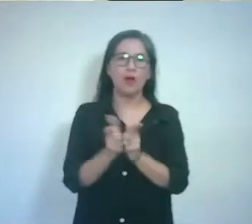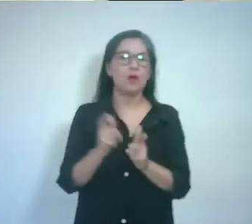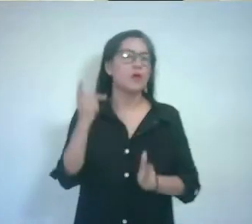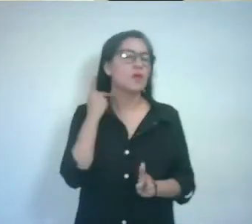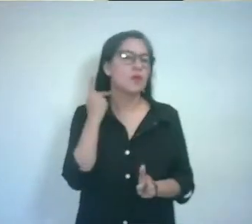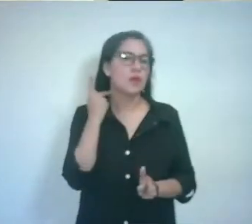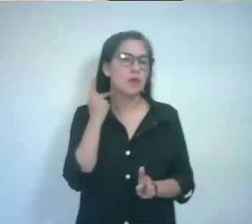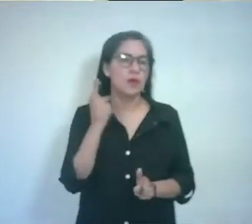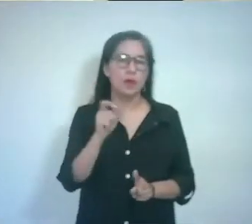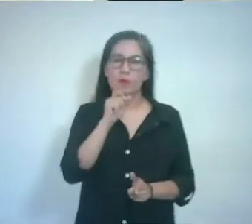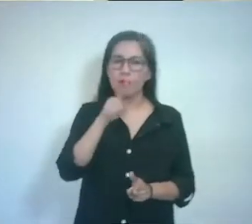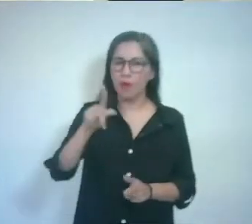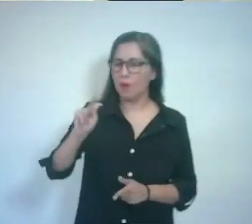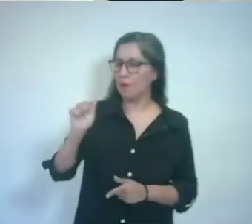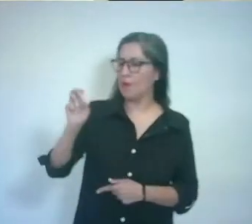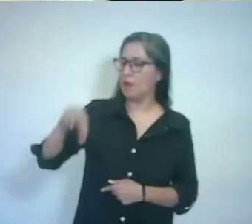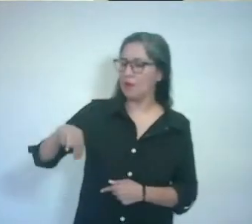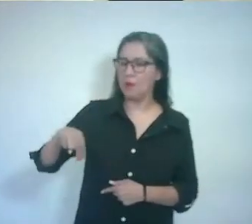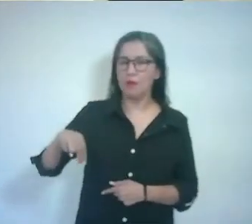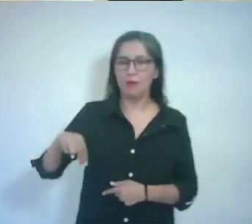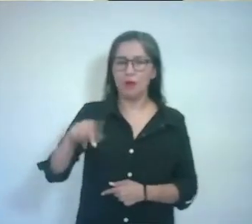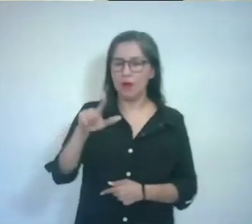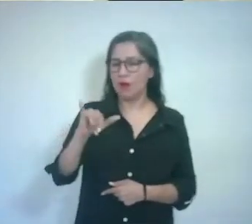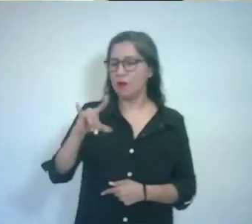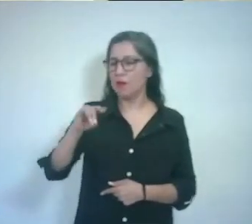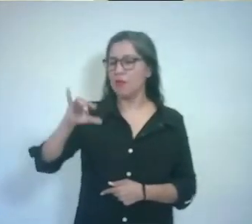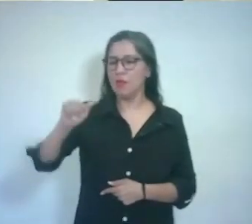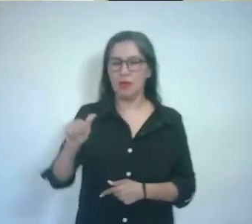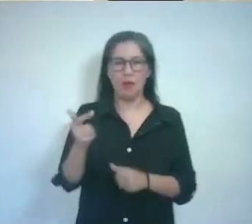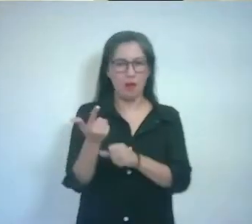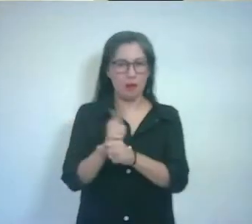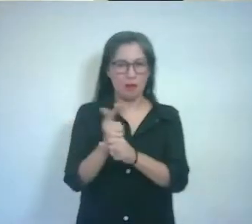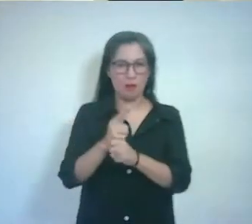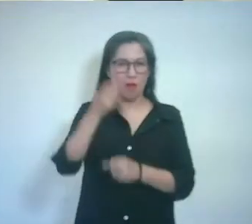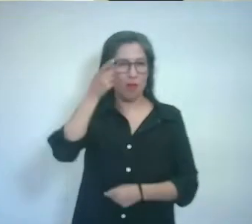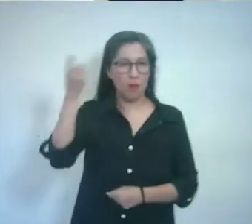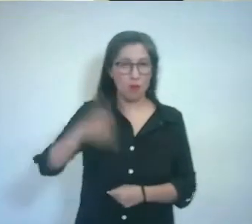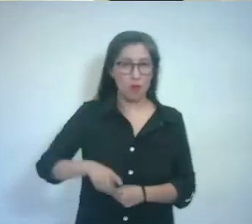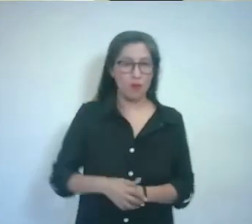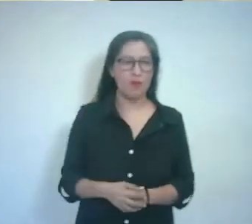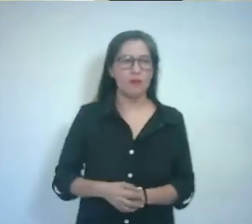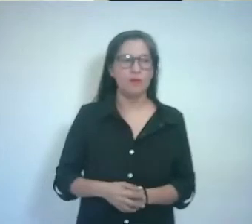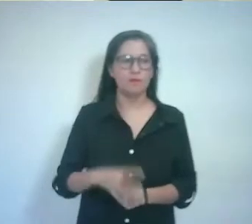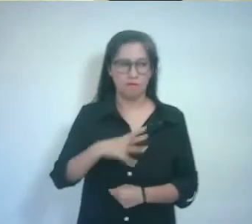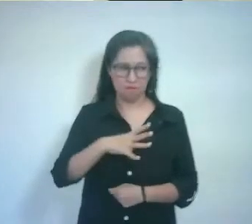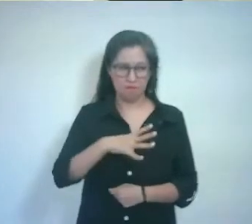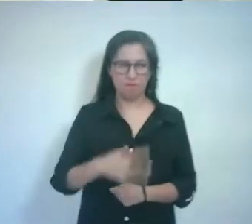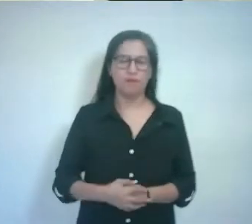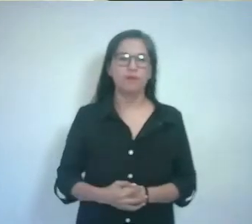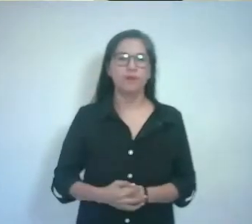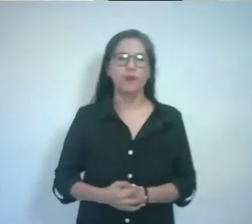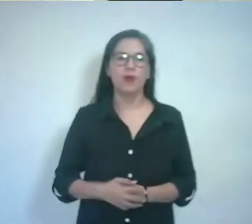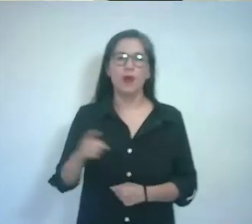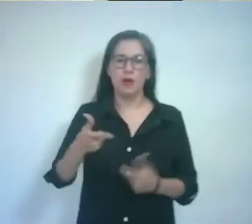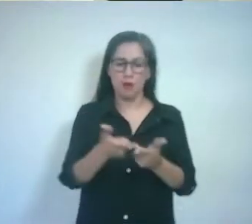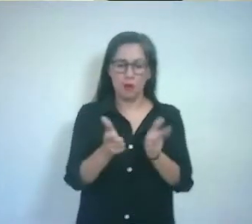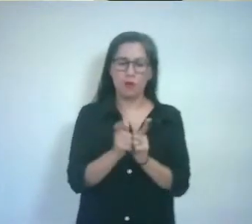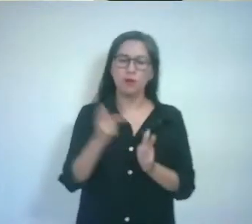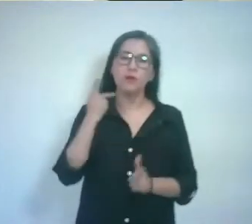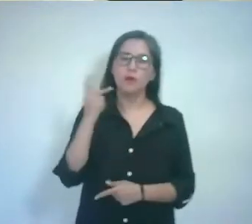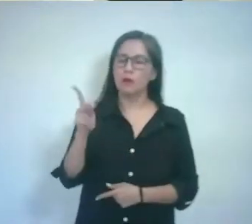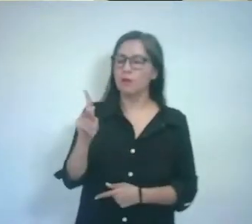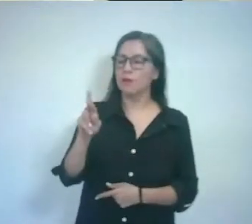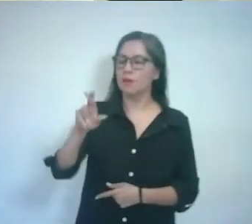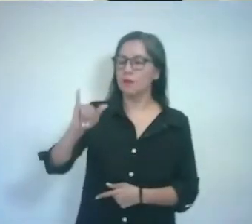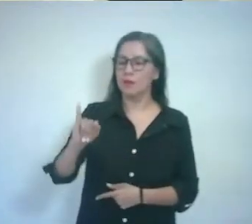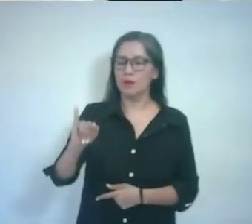el Partido Acción Nacional, licenciada Lidia Argüello Acosta, propietaria. Presente. Por el Partido Revolucionario